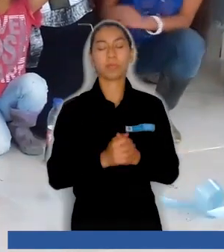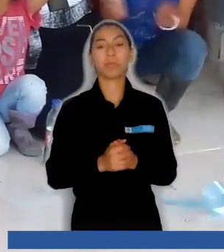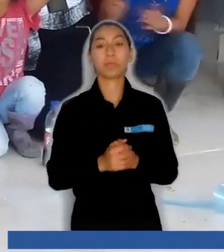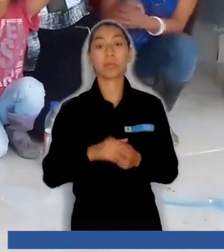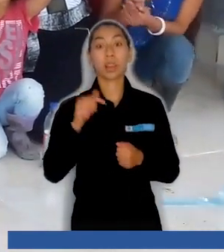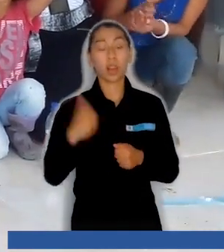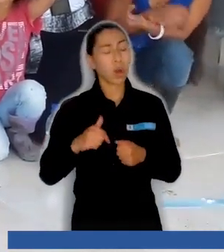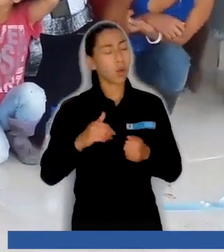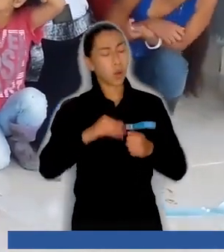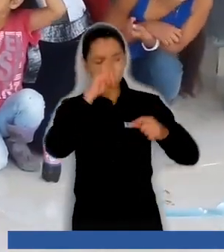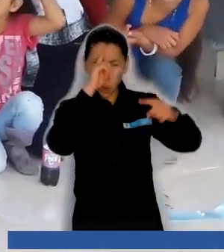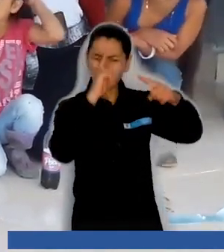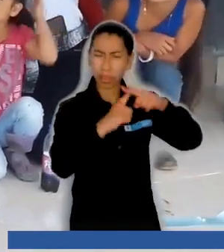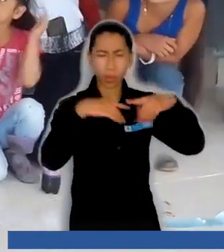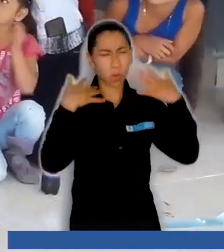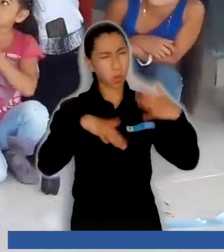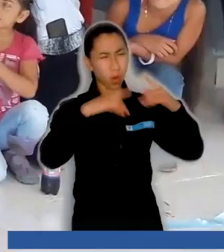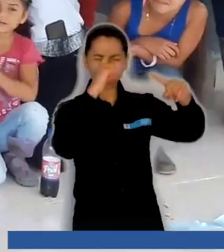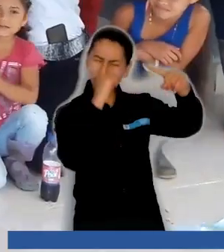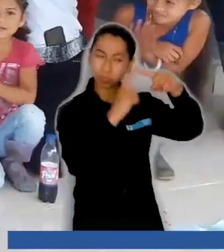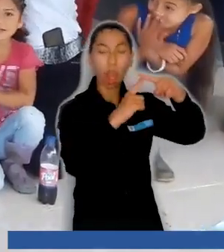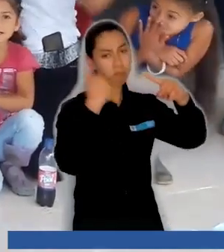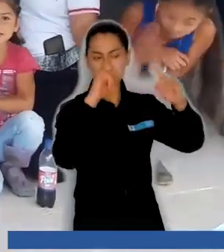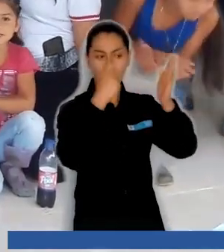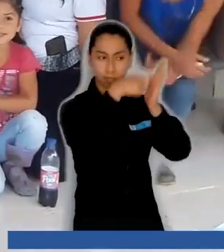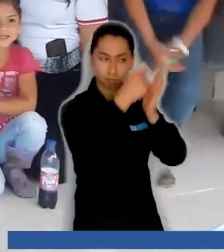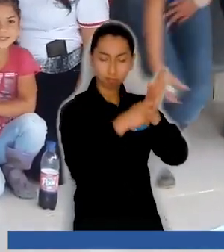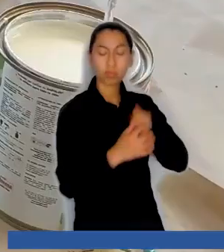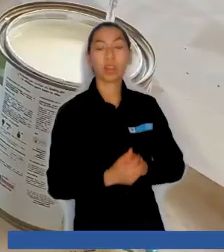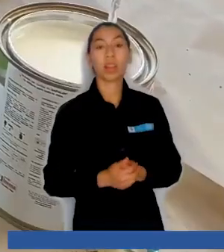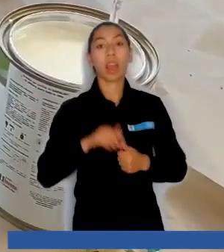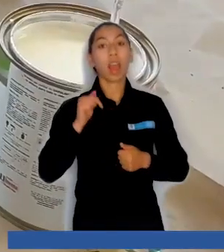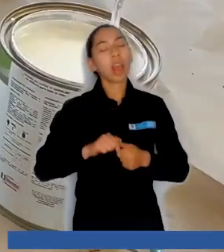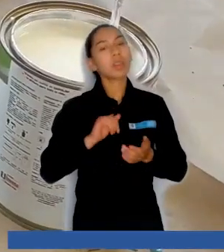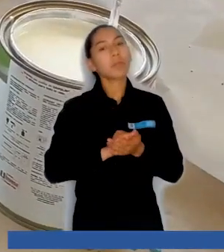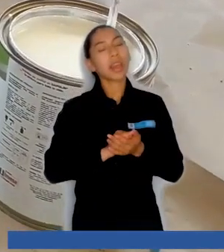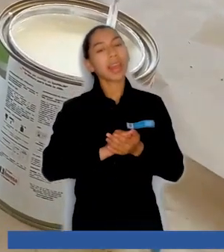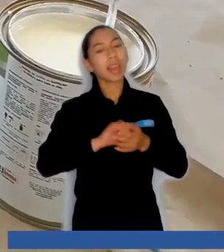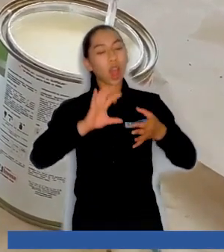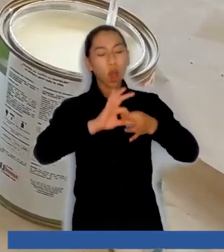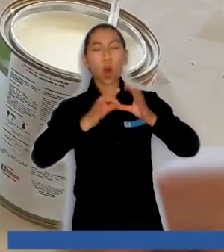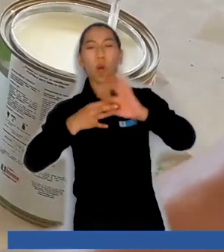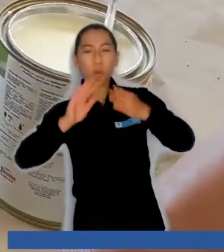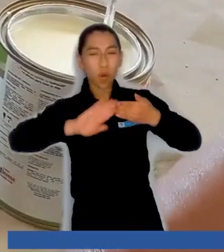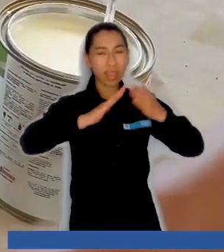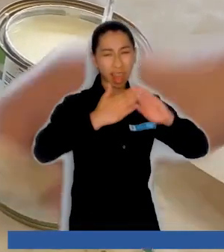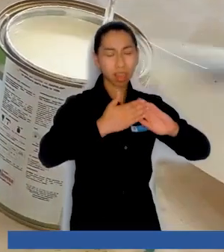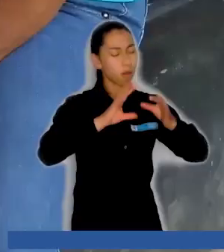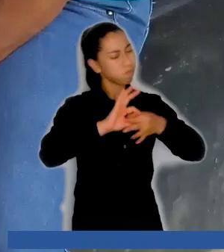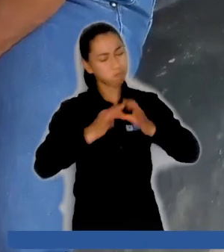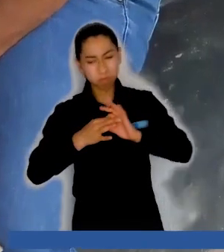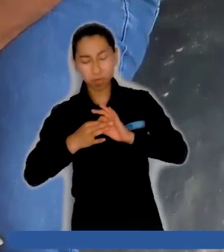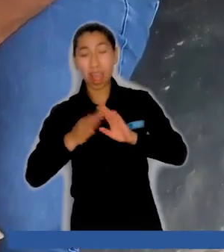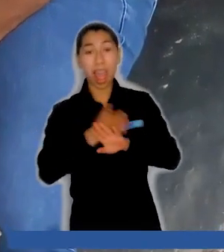El desafío era enorme y se cumplió. La medida de rehabilitación Entrelazando reconstruyó los lazos comunitarios que la violencia de